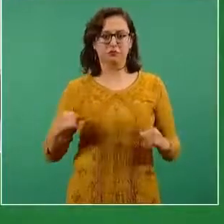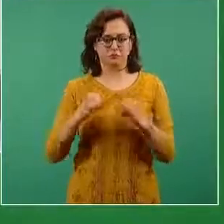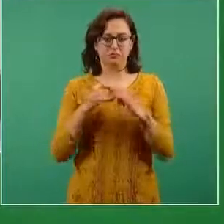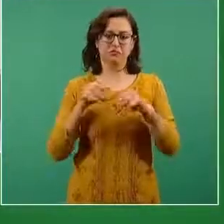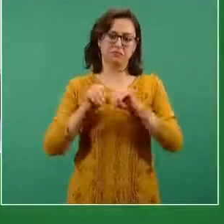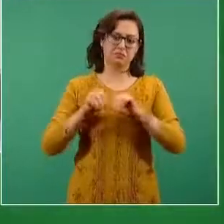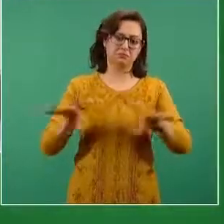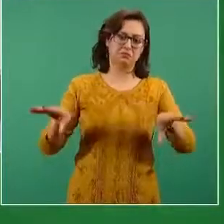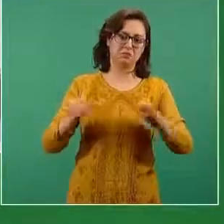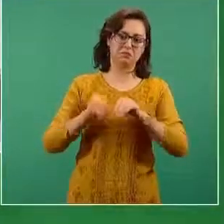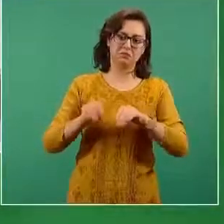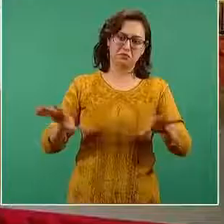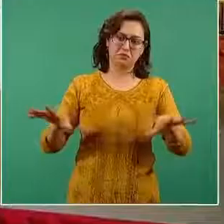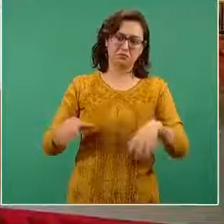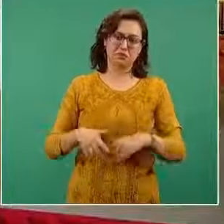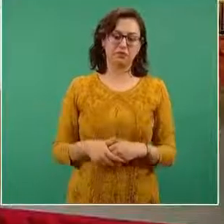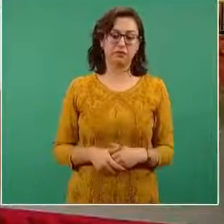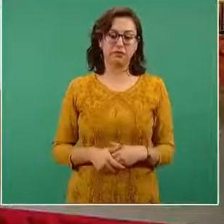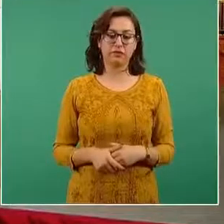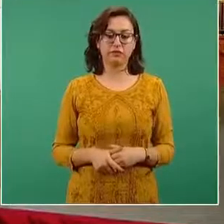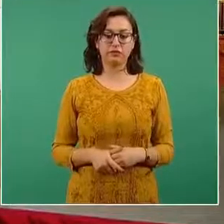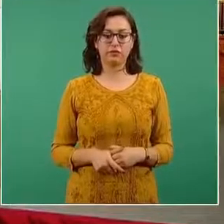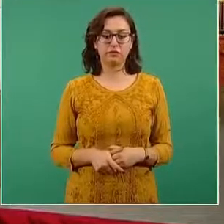las medidas preventivas.